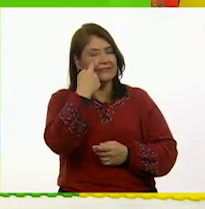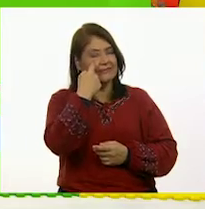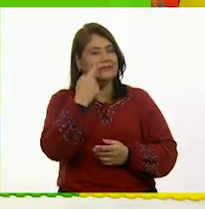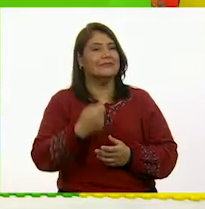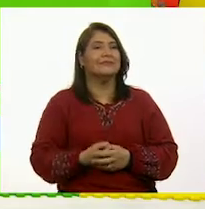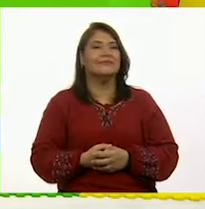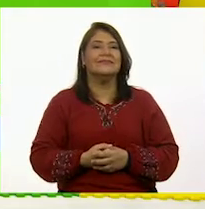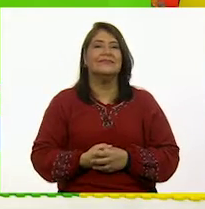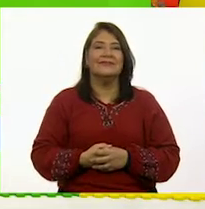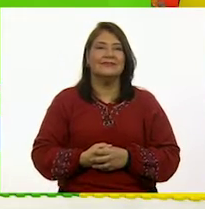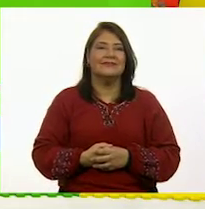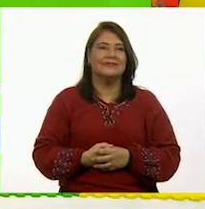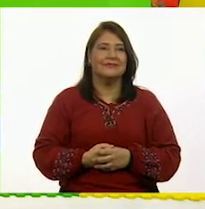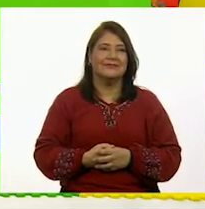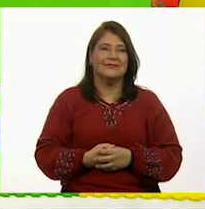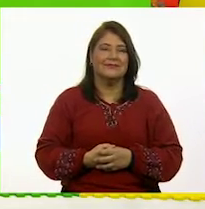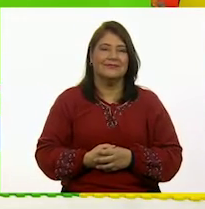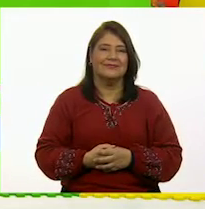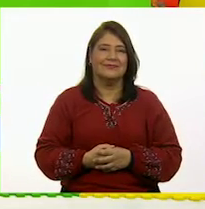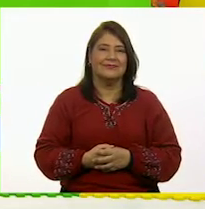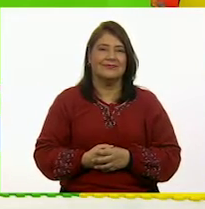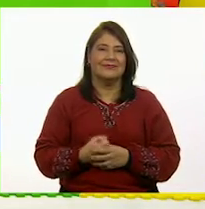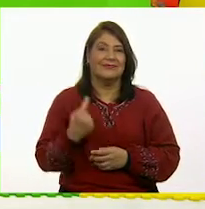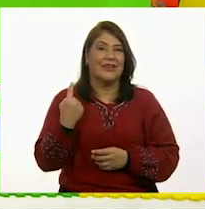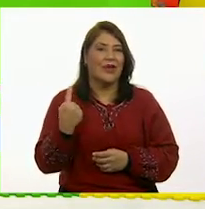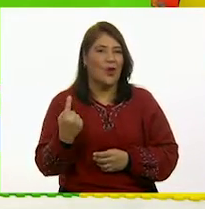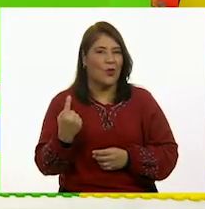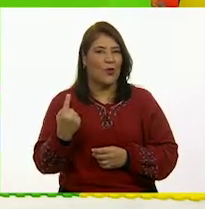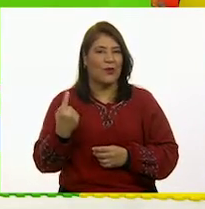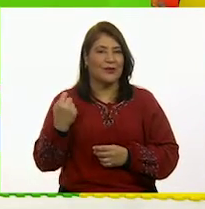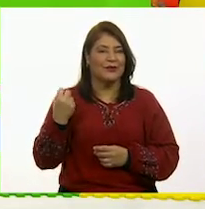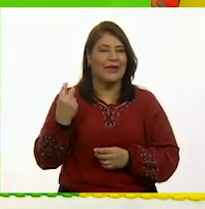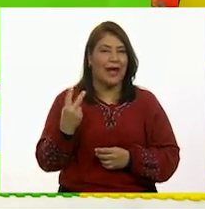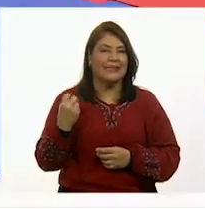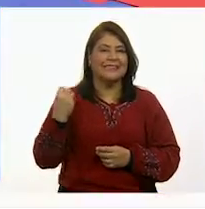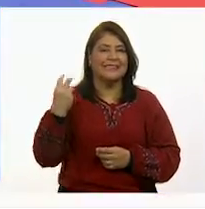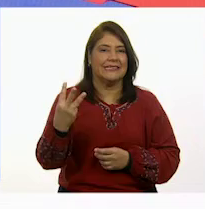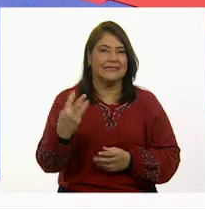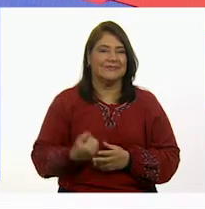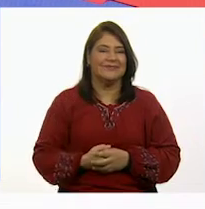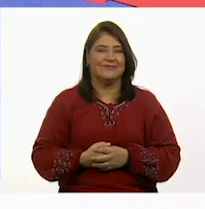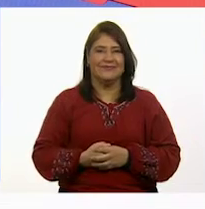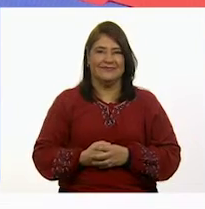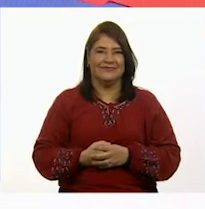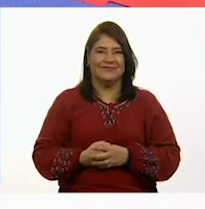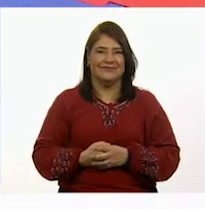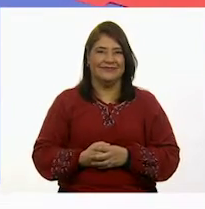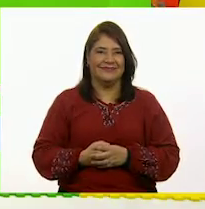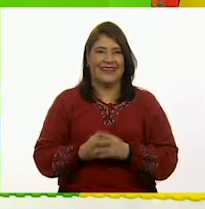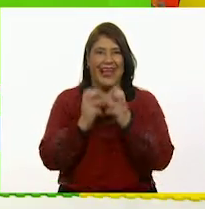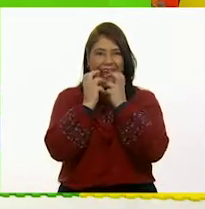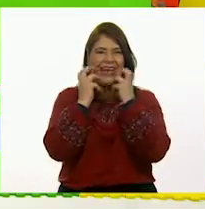Ahí voy. Sí. Una, dos, tres. Tres.